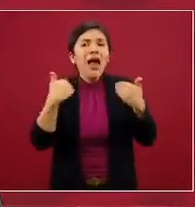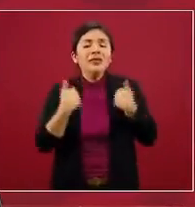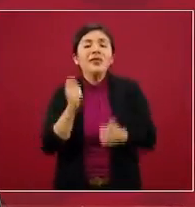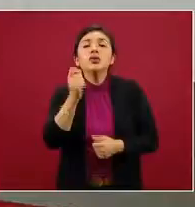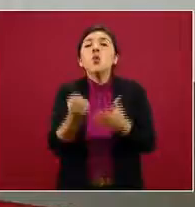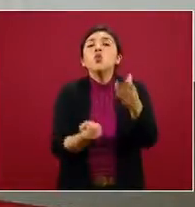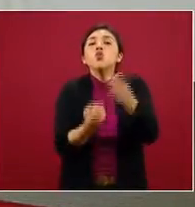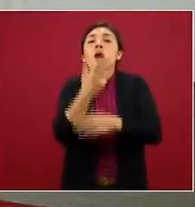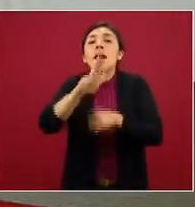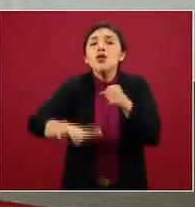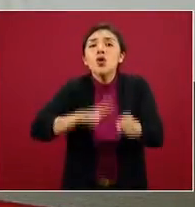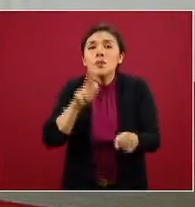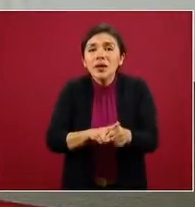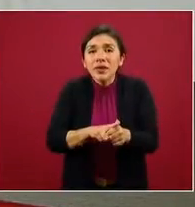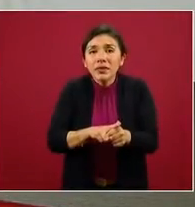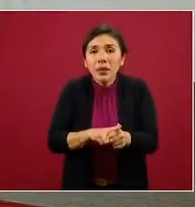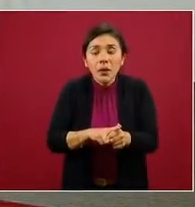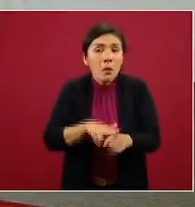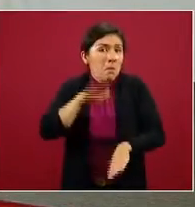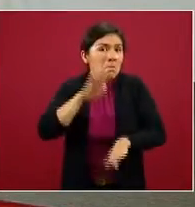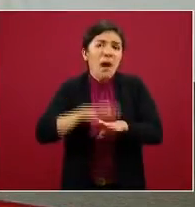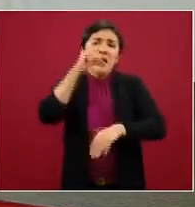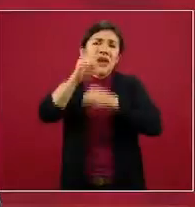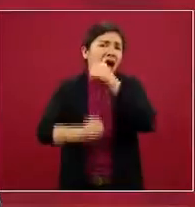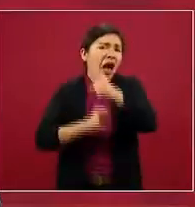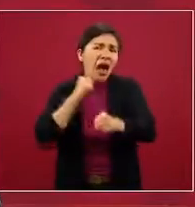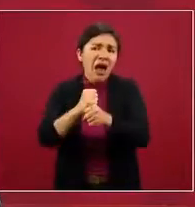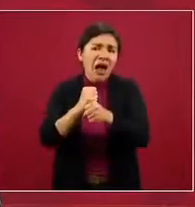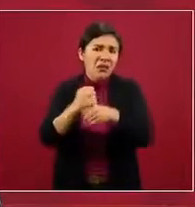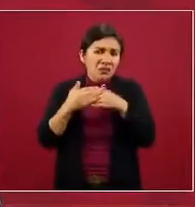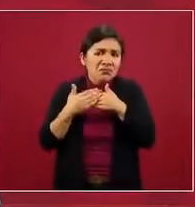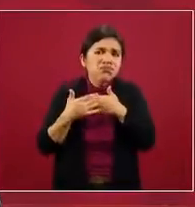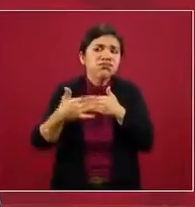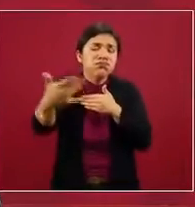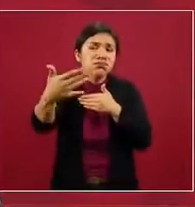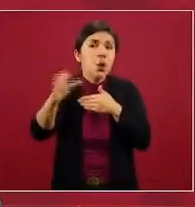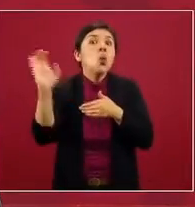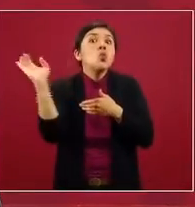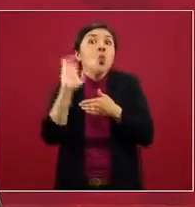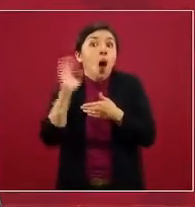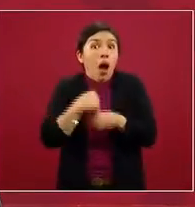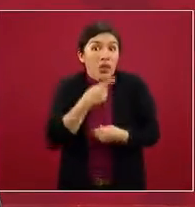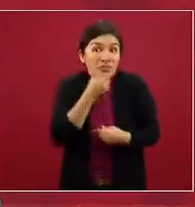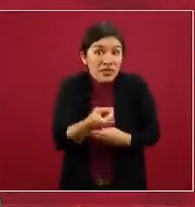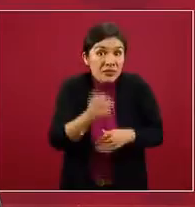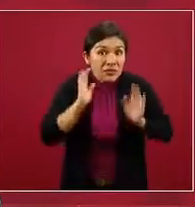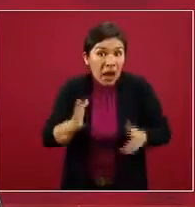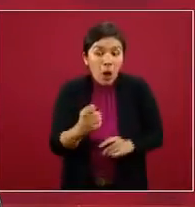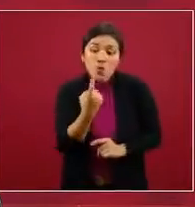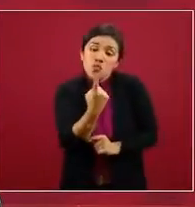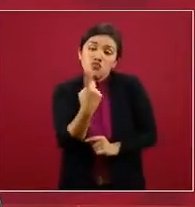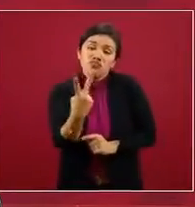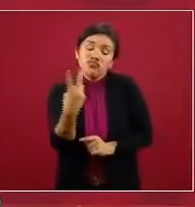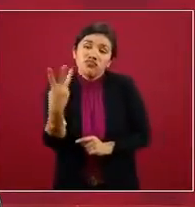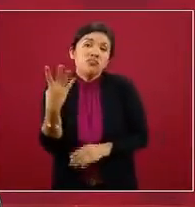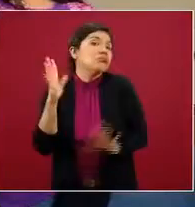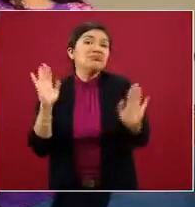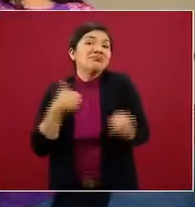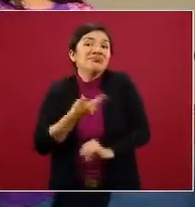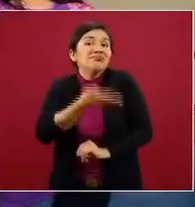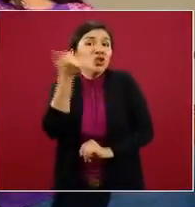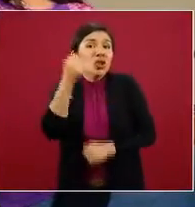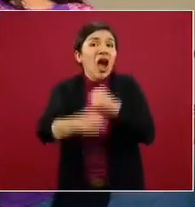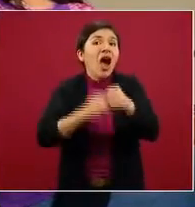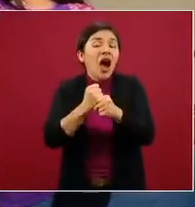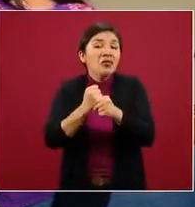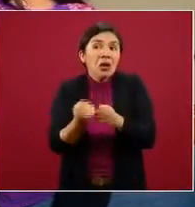nueva normalidad. Durante varios años no se puede predecir a ciencia cierta cuántos, en